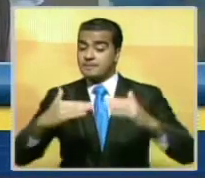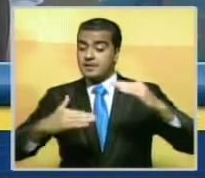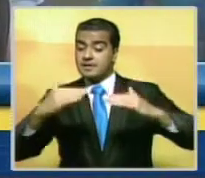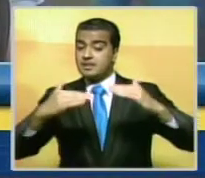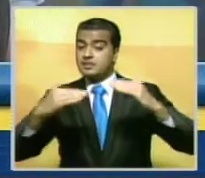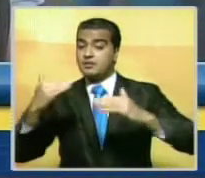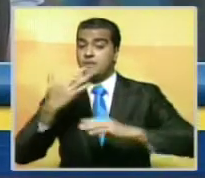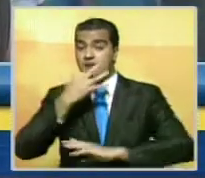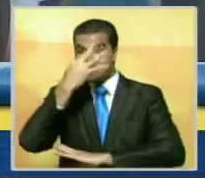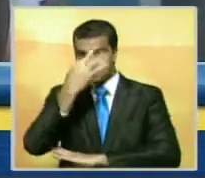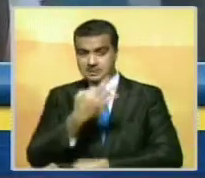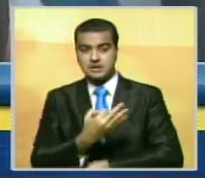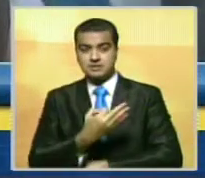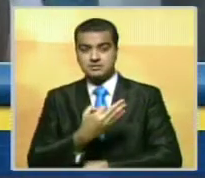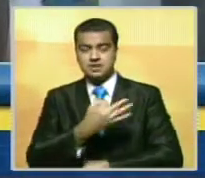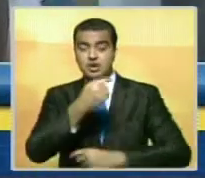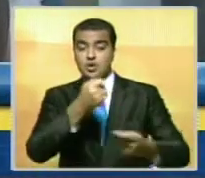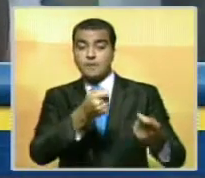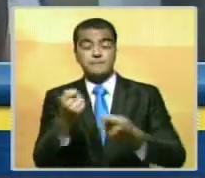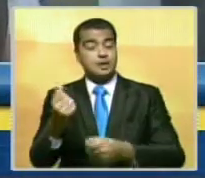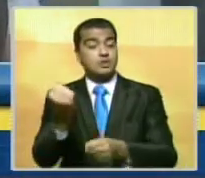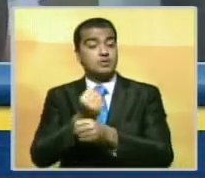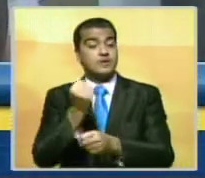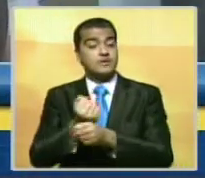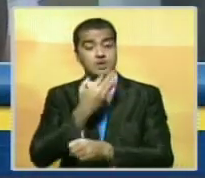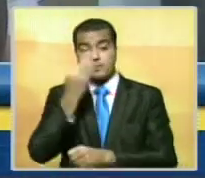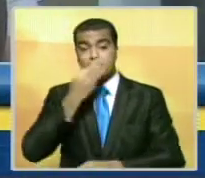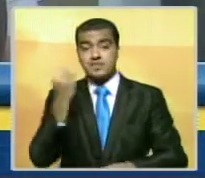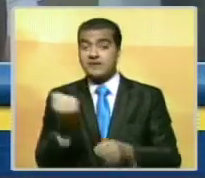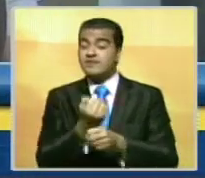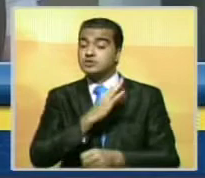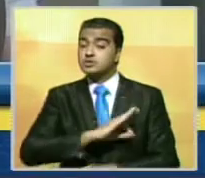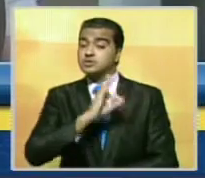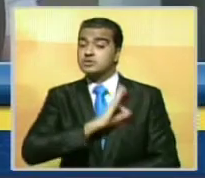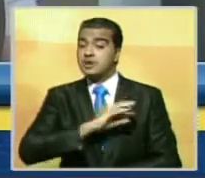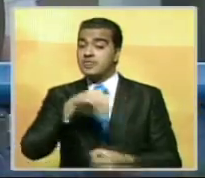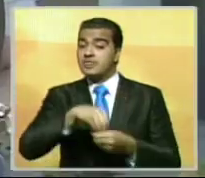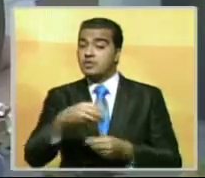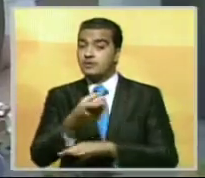equitativos para garantizar pago de nóminas y cumplimiento de obras sociales